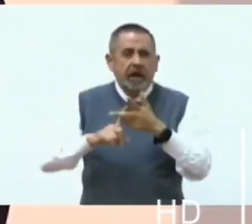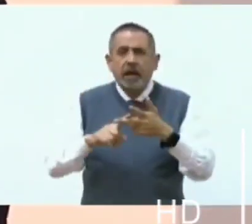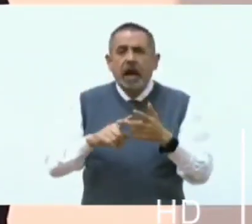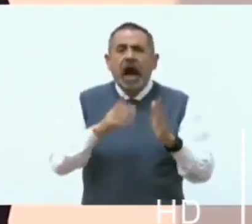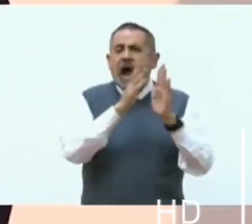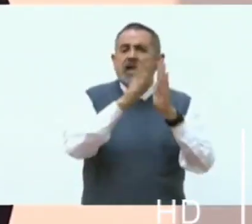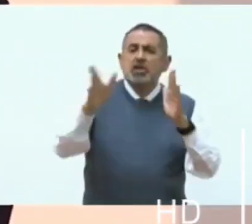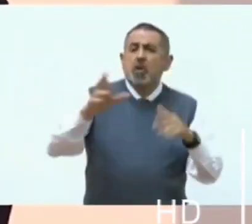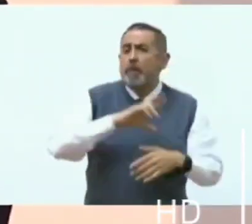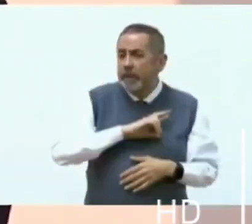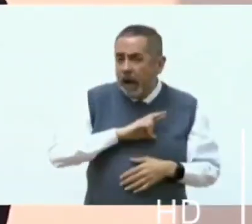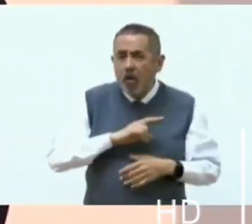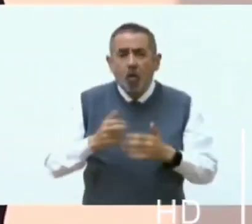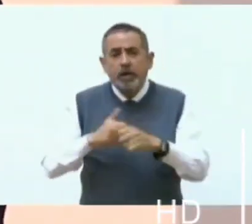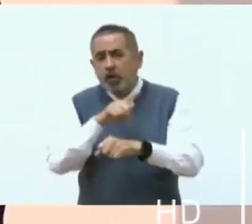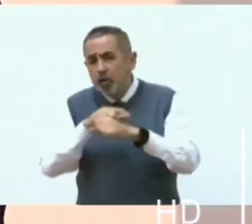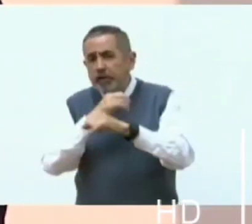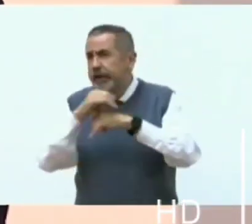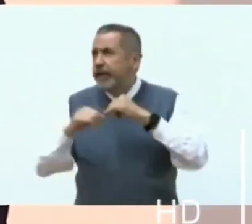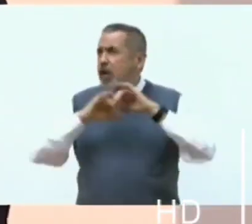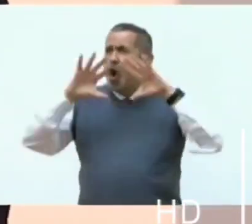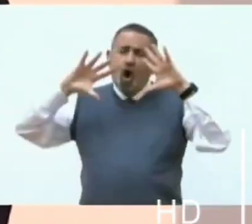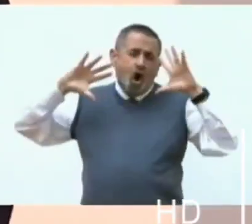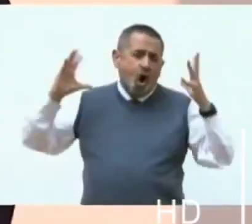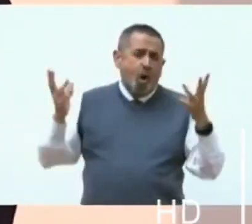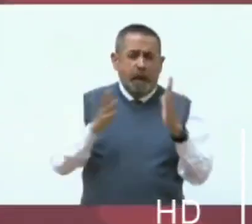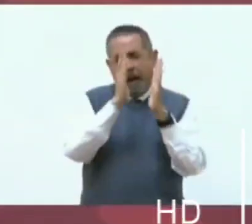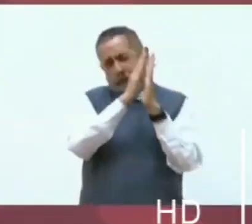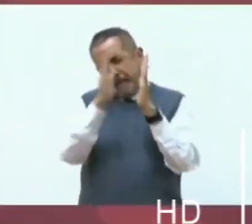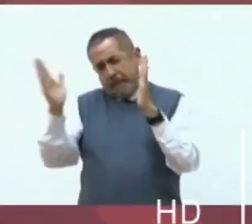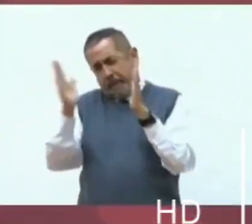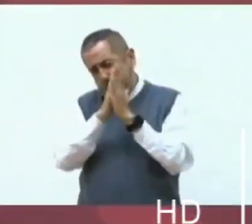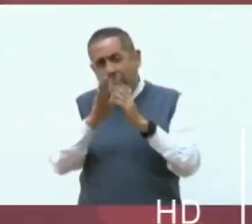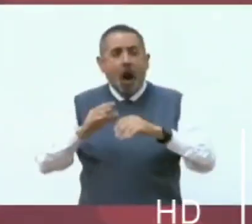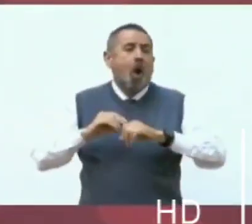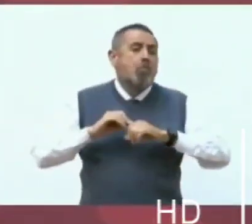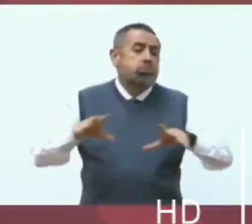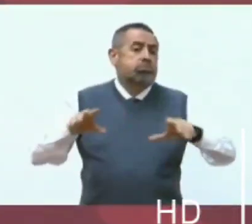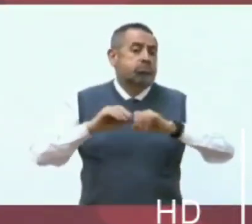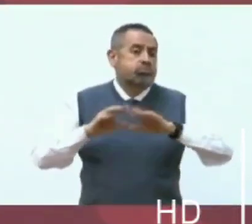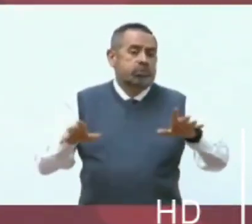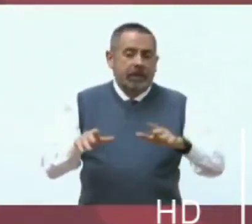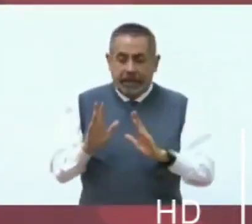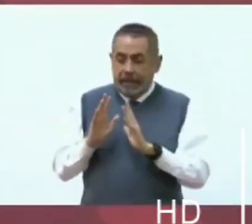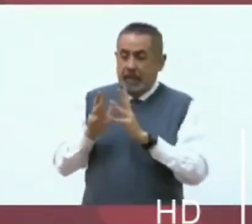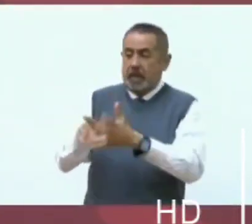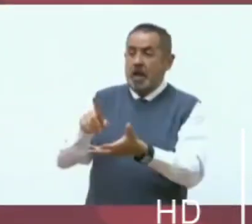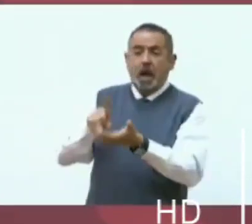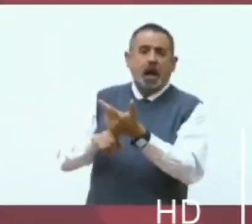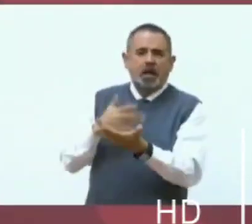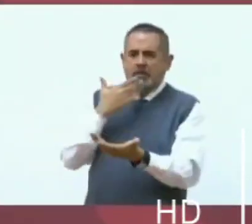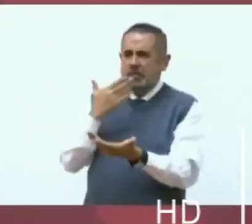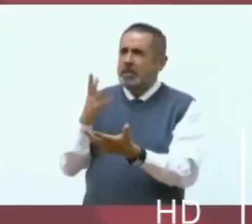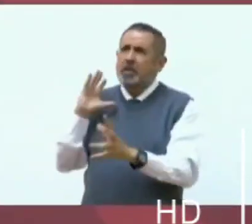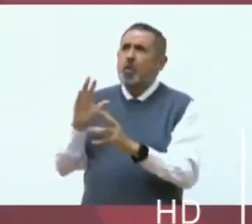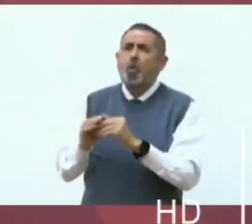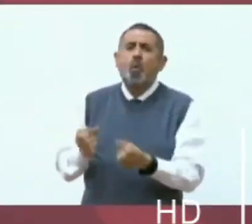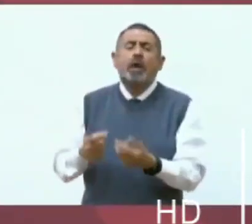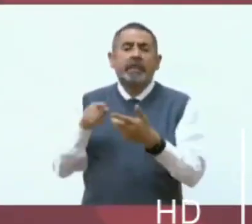privados, nacionales e internacionales. Razón por la cual el repositorio ha recibido hasta el día de